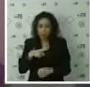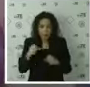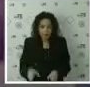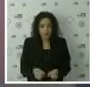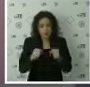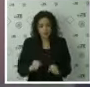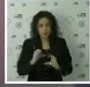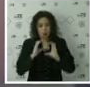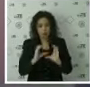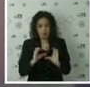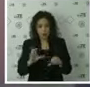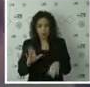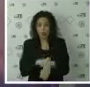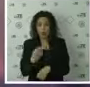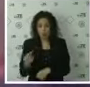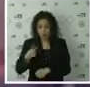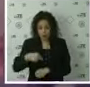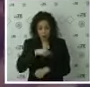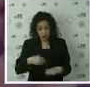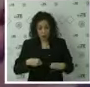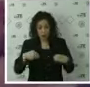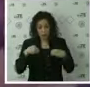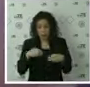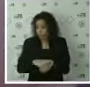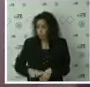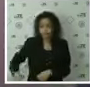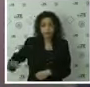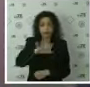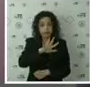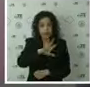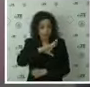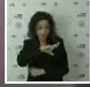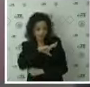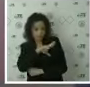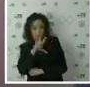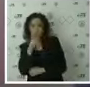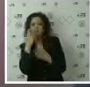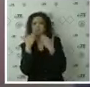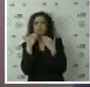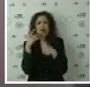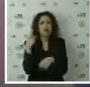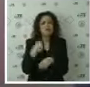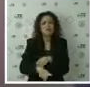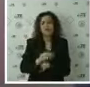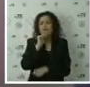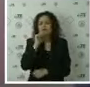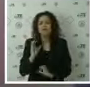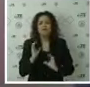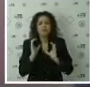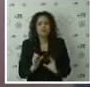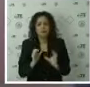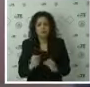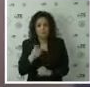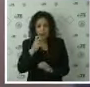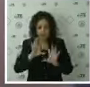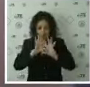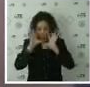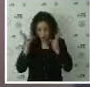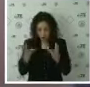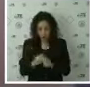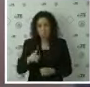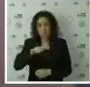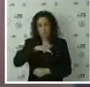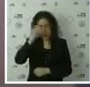posibilidad de extender nuestra vida pública hacia la privada, no exista una limitante peligrosa. Realmente creo que eso es todo lo que engloba mi opinión sobre